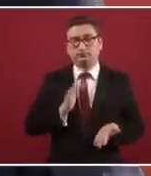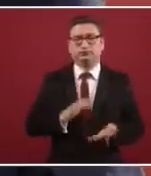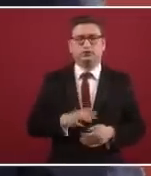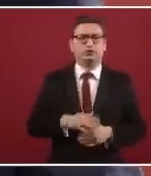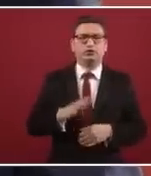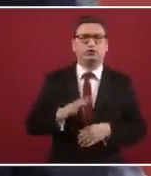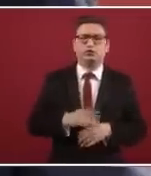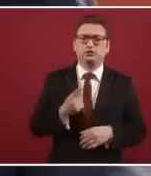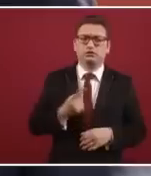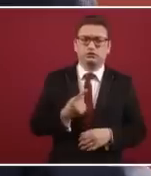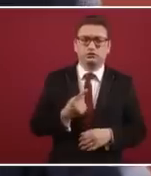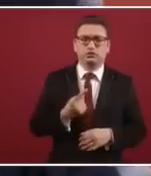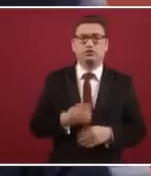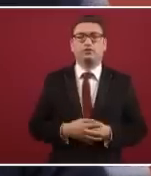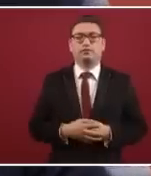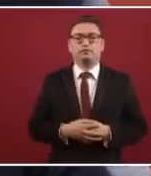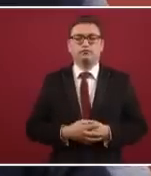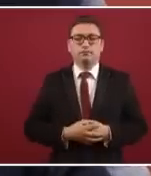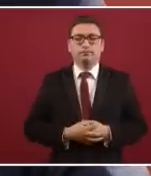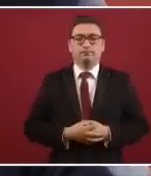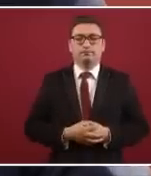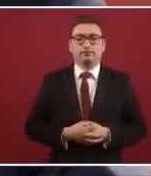por